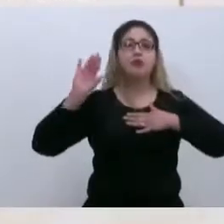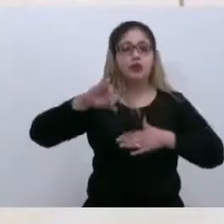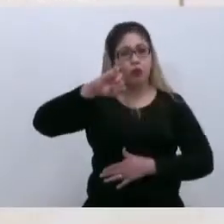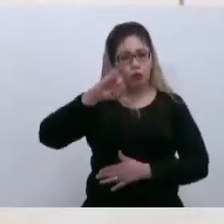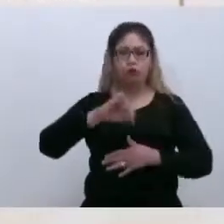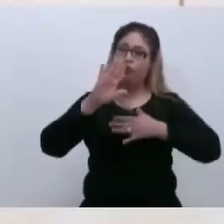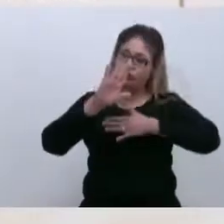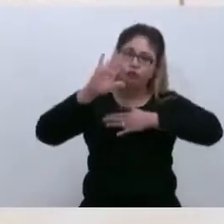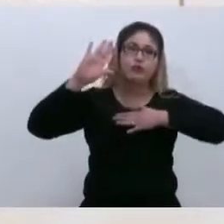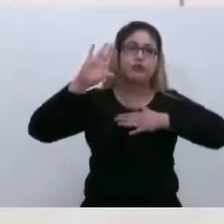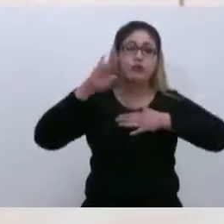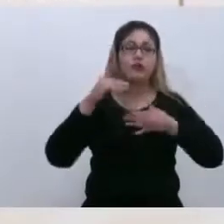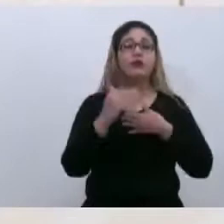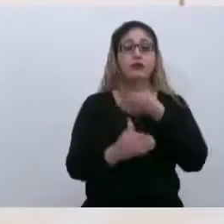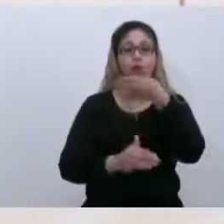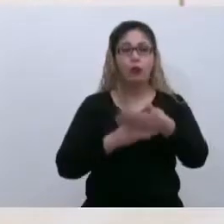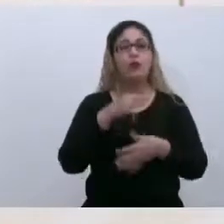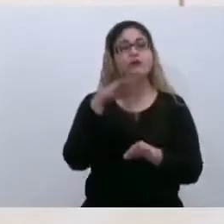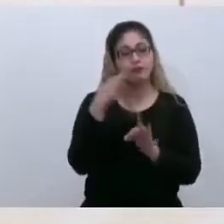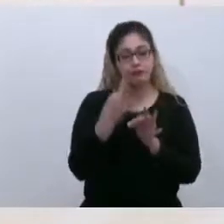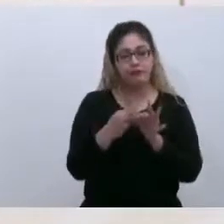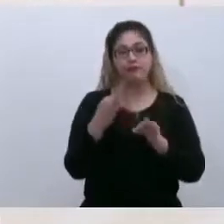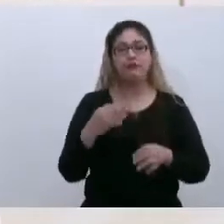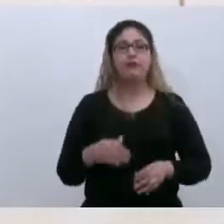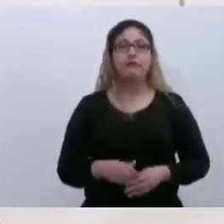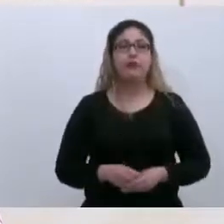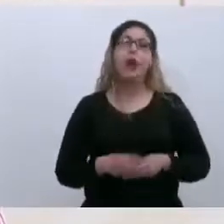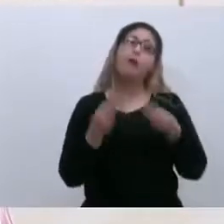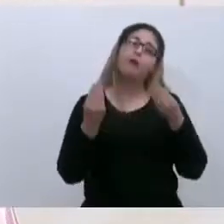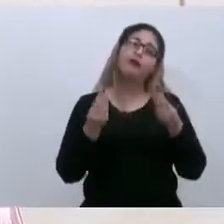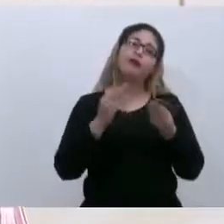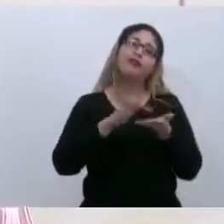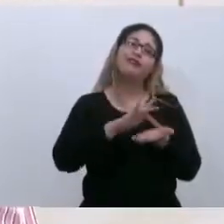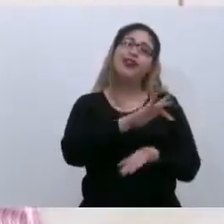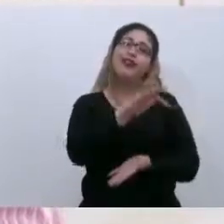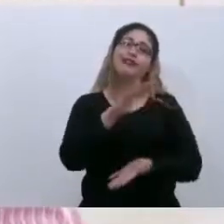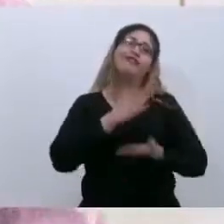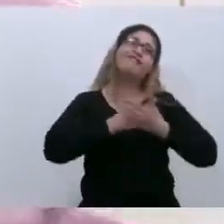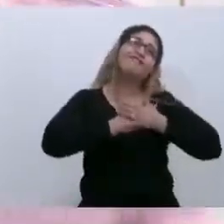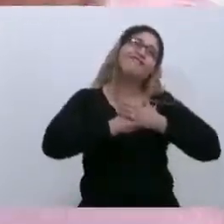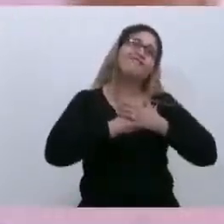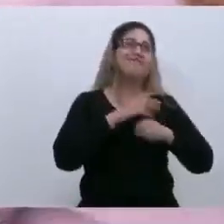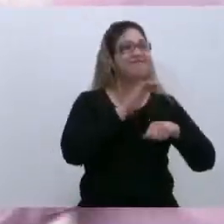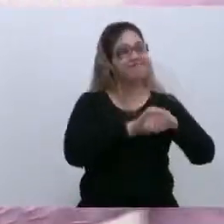vamos a cumplir. Muchísimas gracias de todo corazón, amigas y amigos.